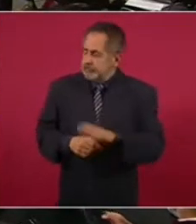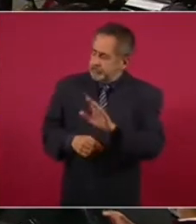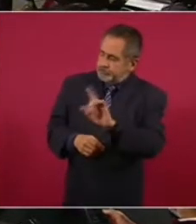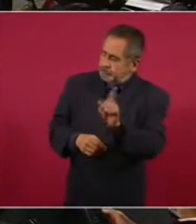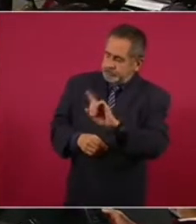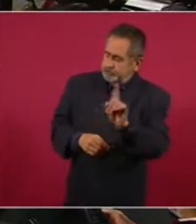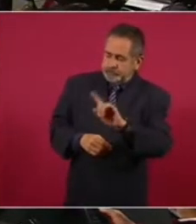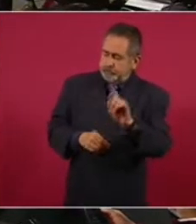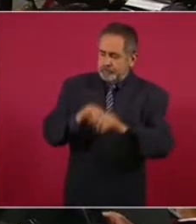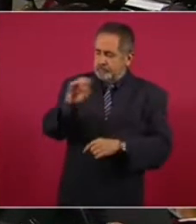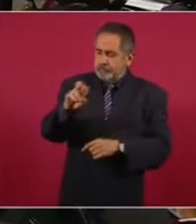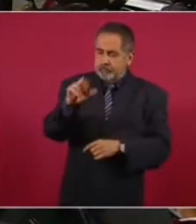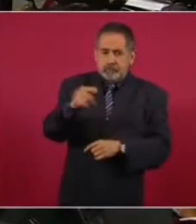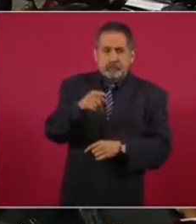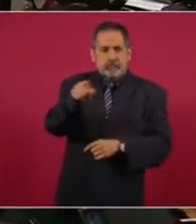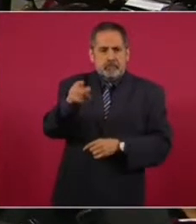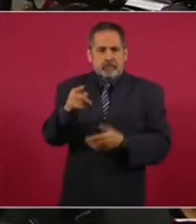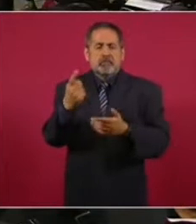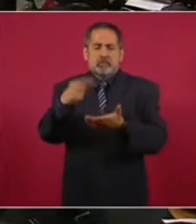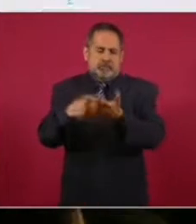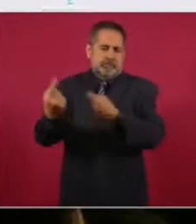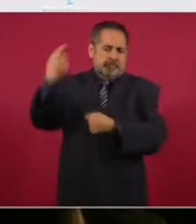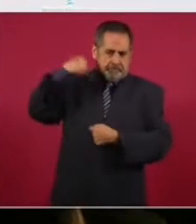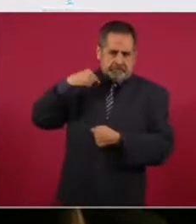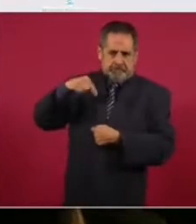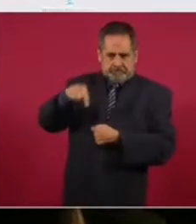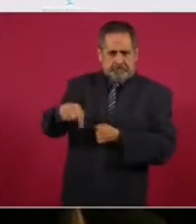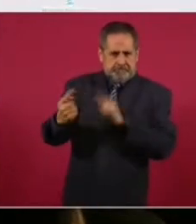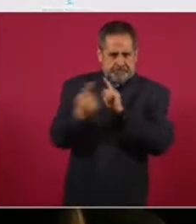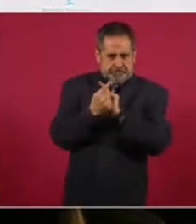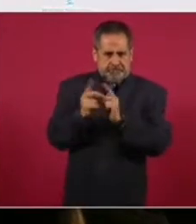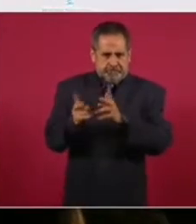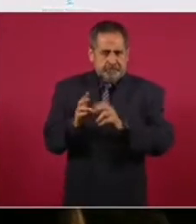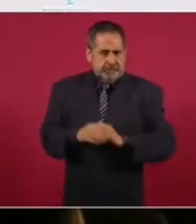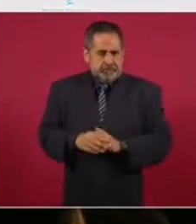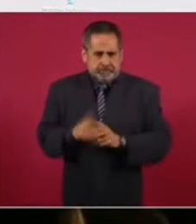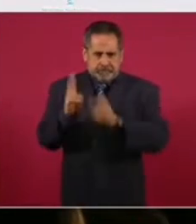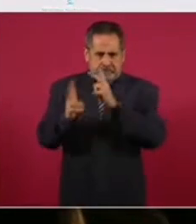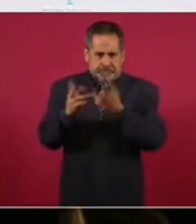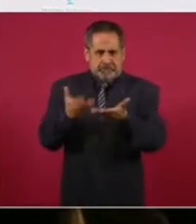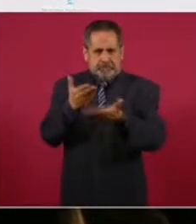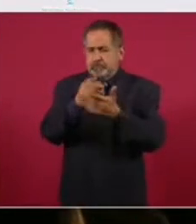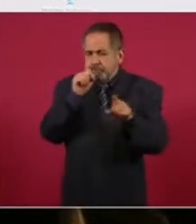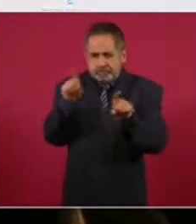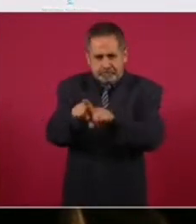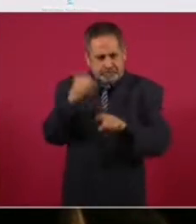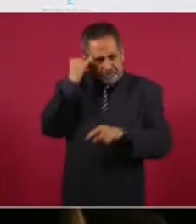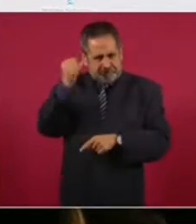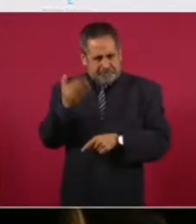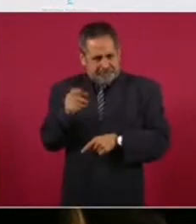Jorge? Cuando estuviste la vez pasada ¿sí? y que planteaste lo mismo,